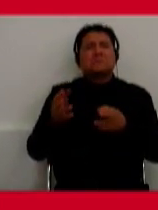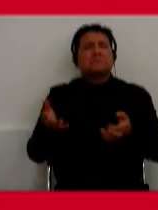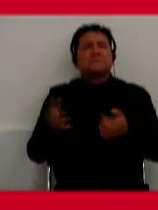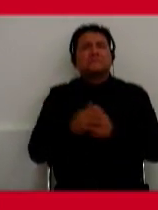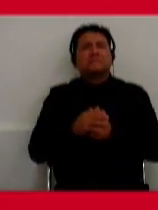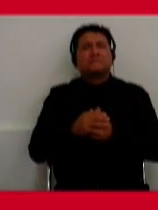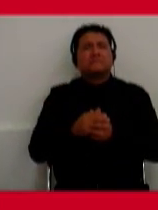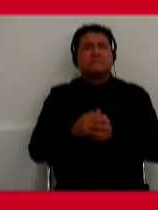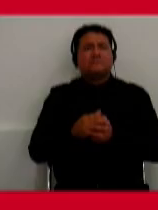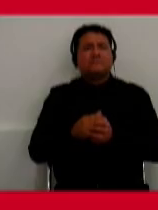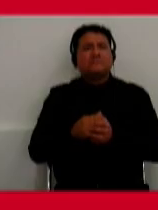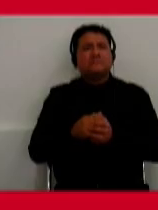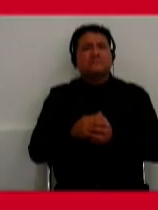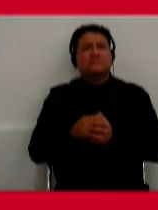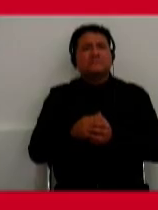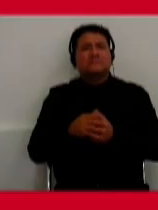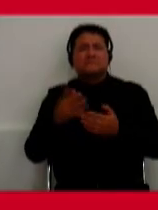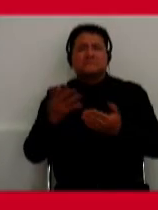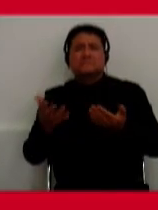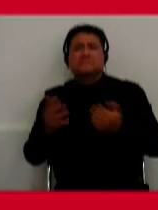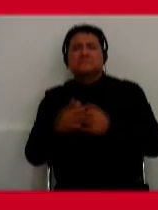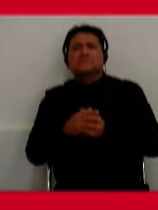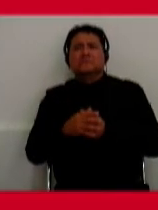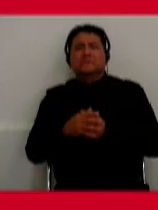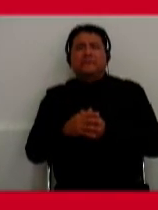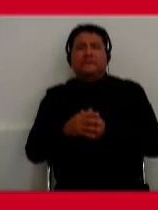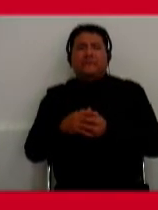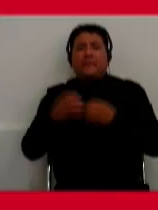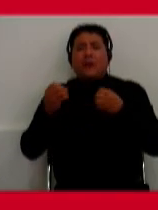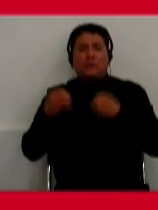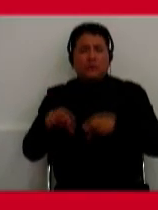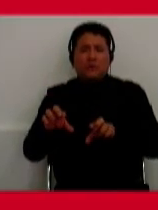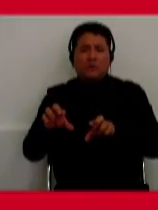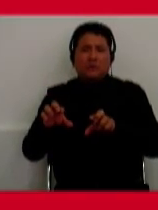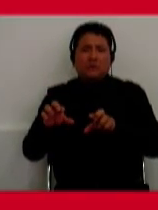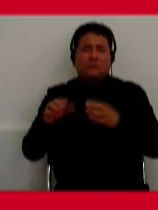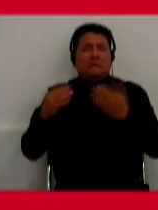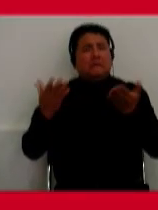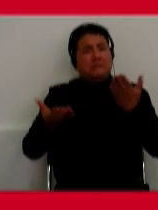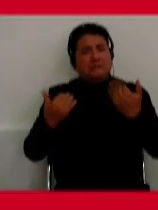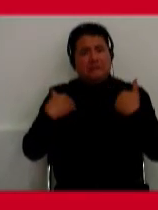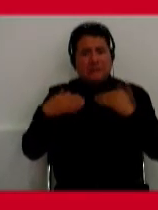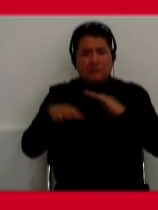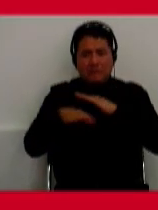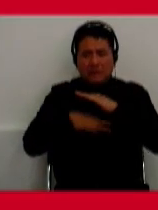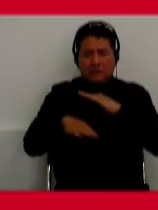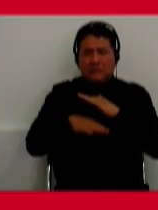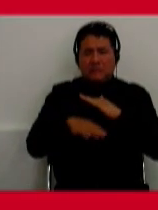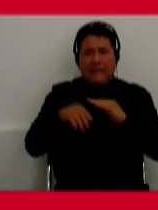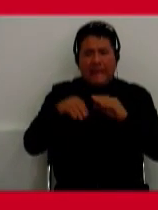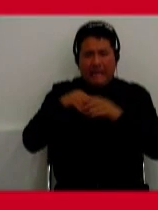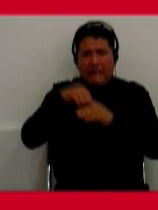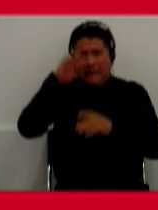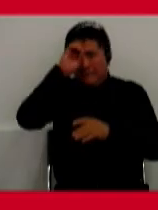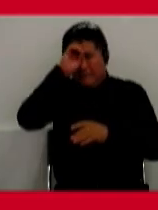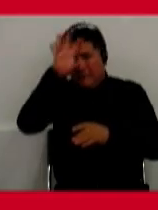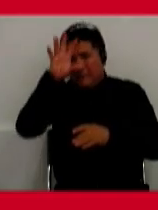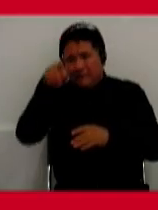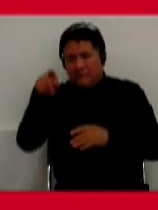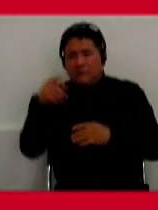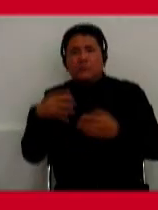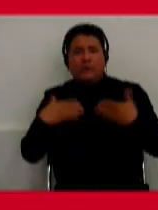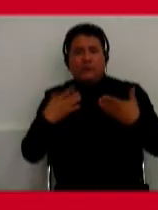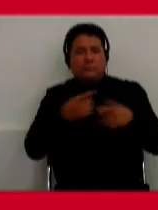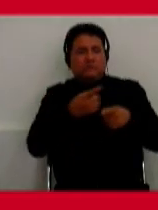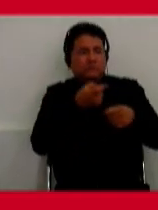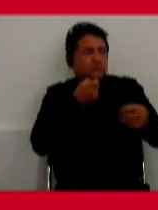determinísticos, la probabilidad de falla aquí no es estática. En base va avanzando la vía de la mina, se va haciendo, recopilando información, se va